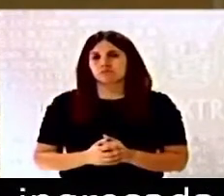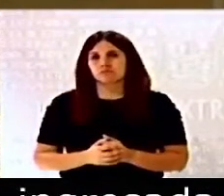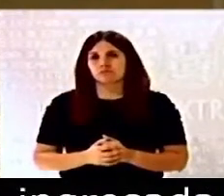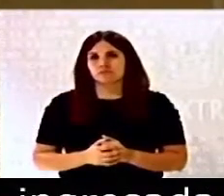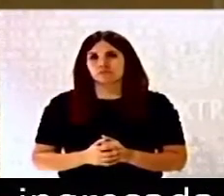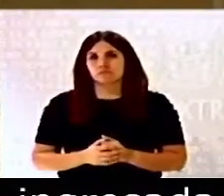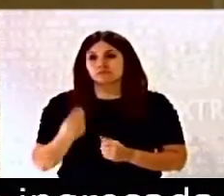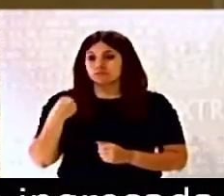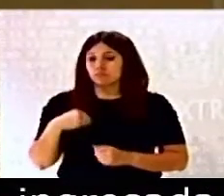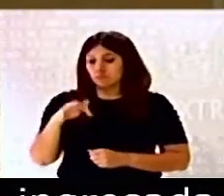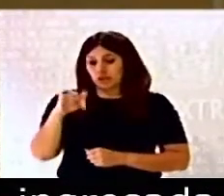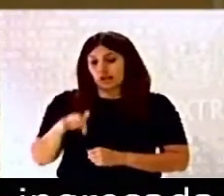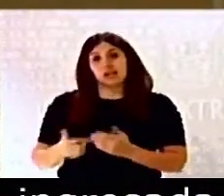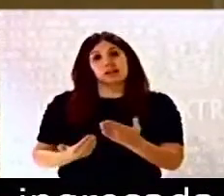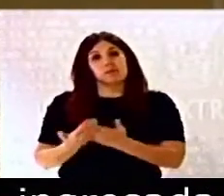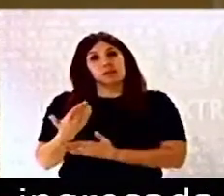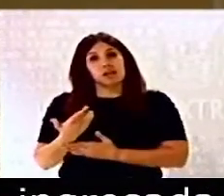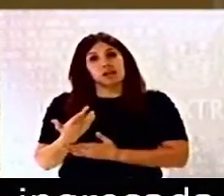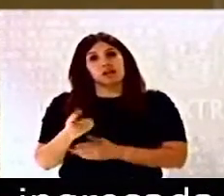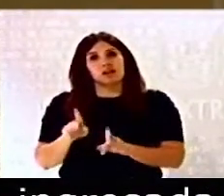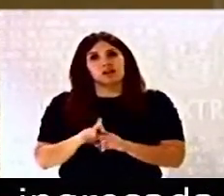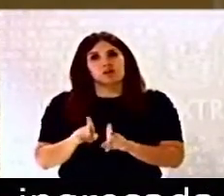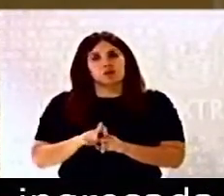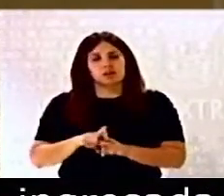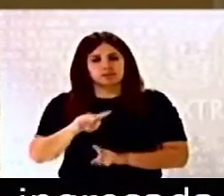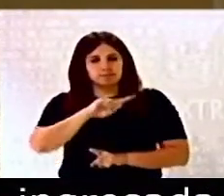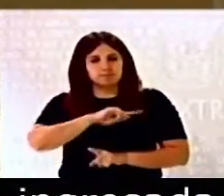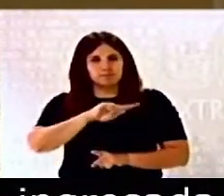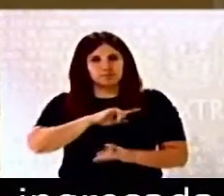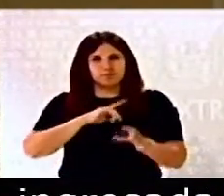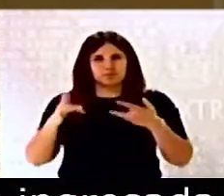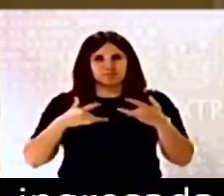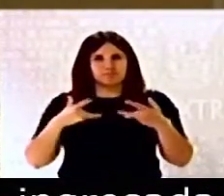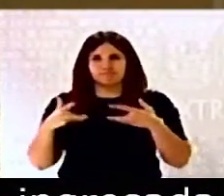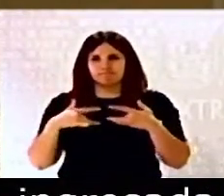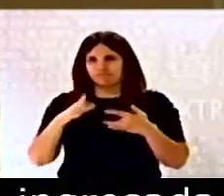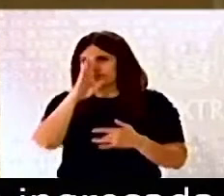que esta mañana había empezado a desarrollar criterios de ingreso en UCI.